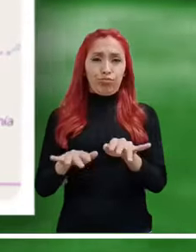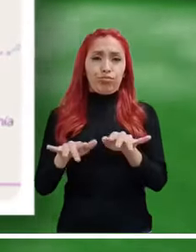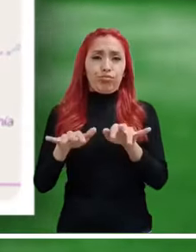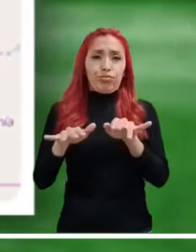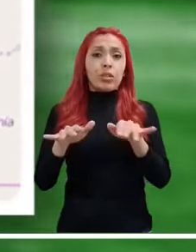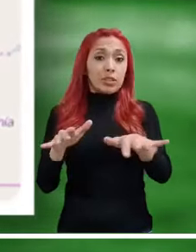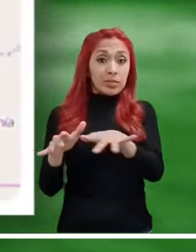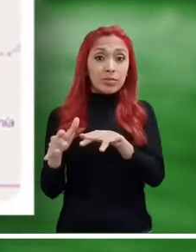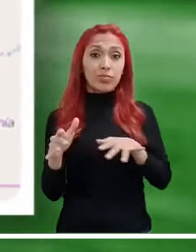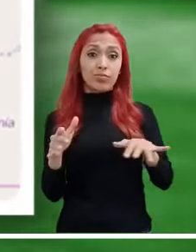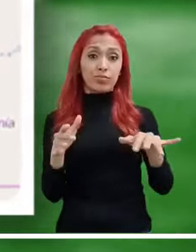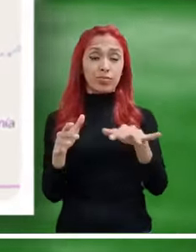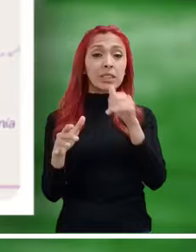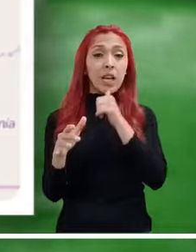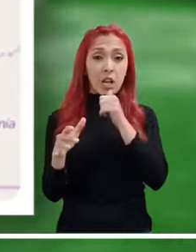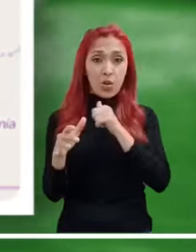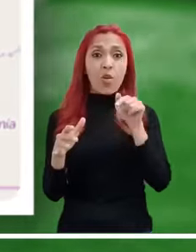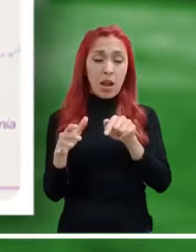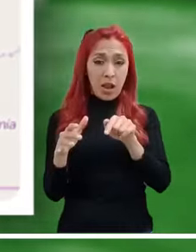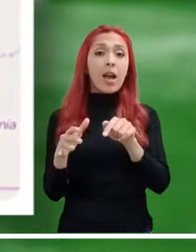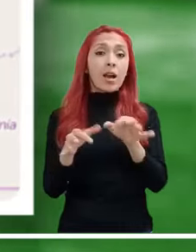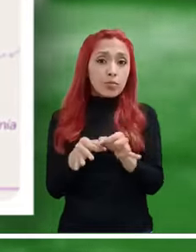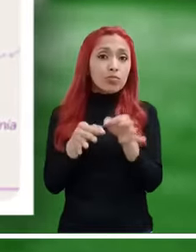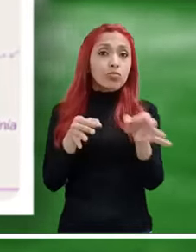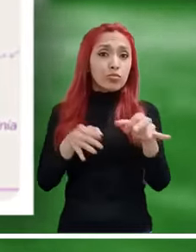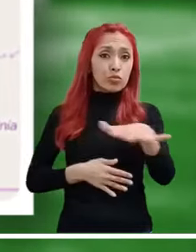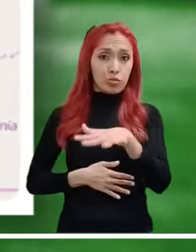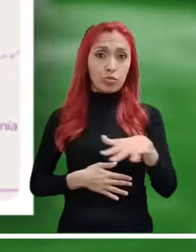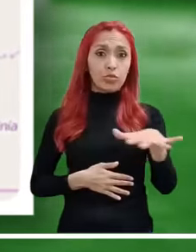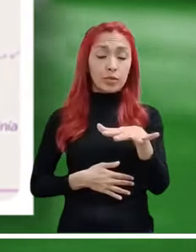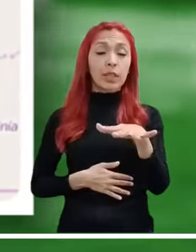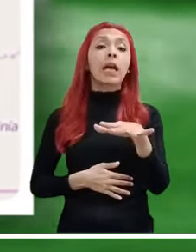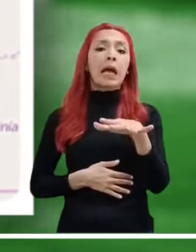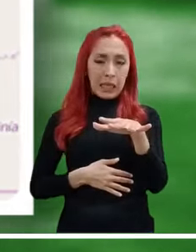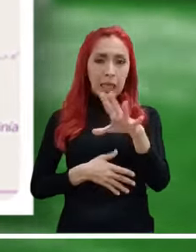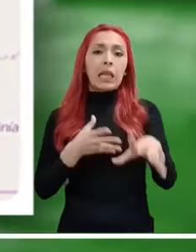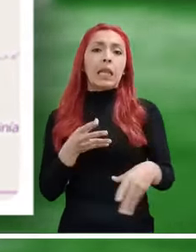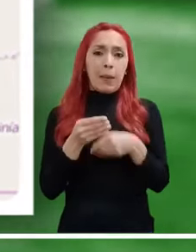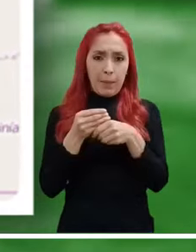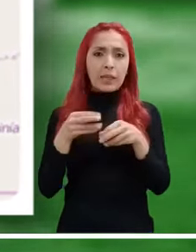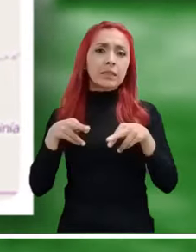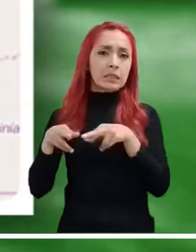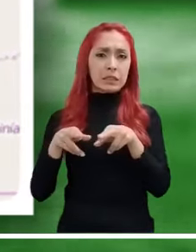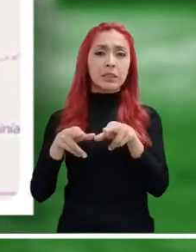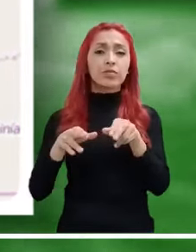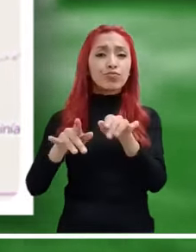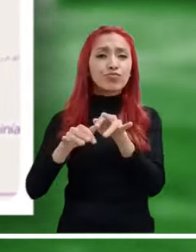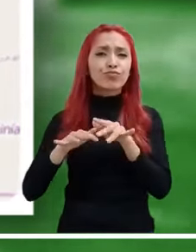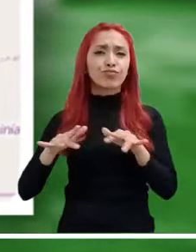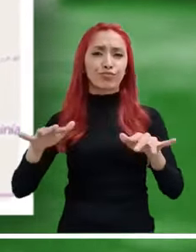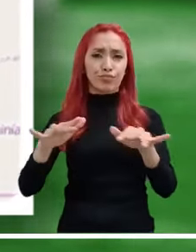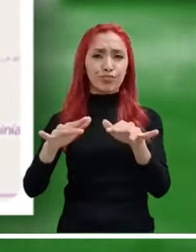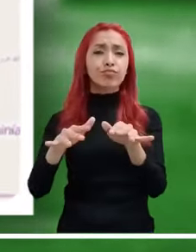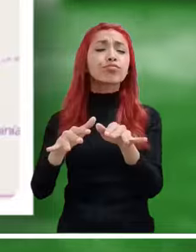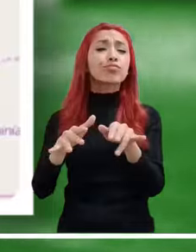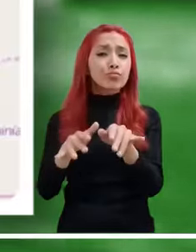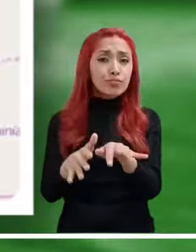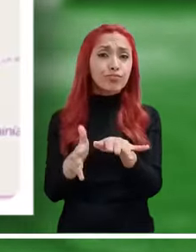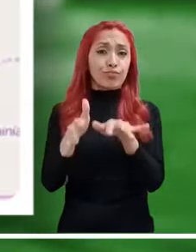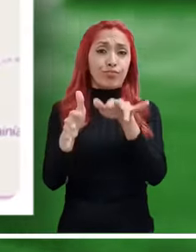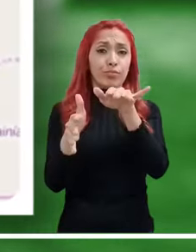Alerta roja en Casanare por la creciente súbita del caño Arietes a la altura del municipio de Villanueva, así como por